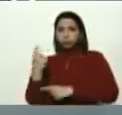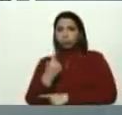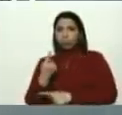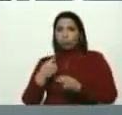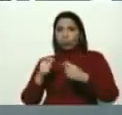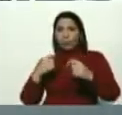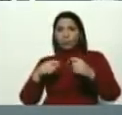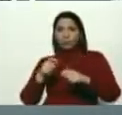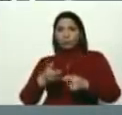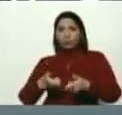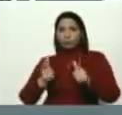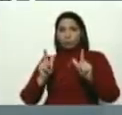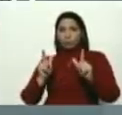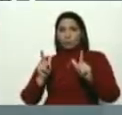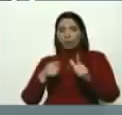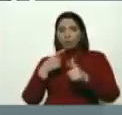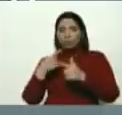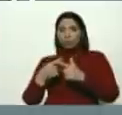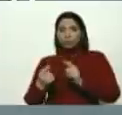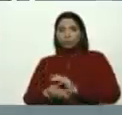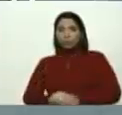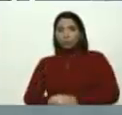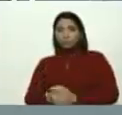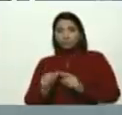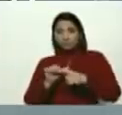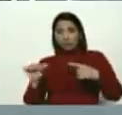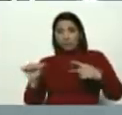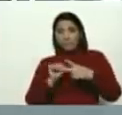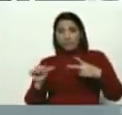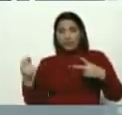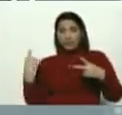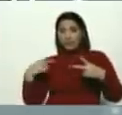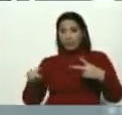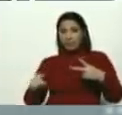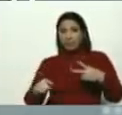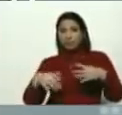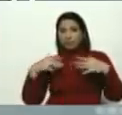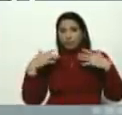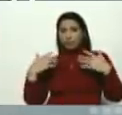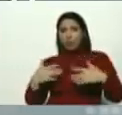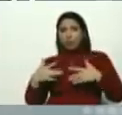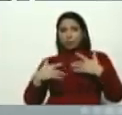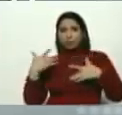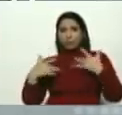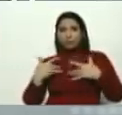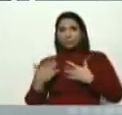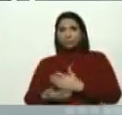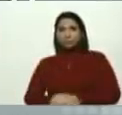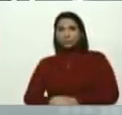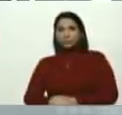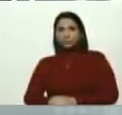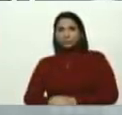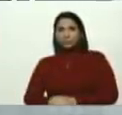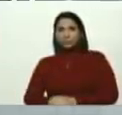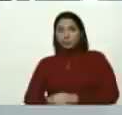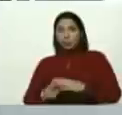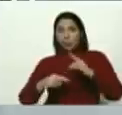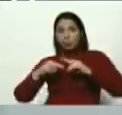autorizados. Así que esta semana tenemos bastante actividad. Sector